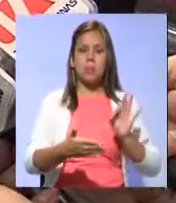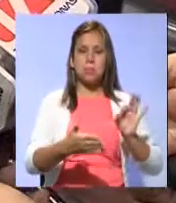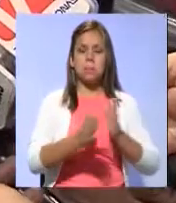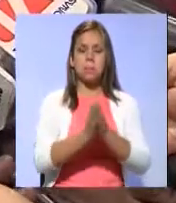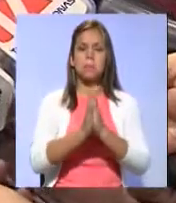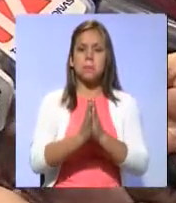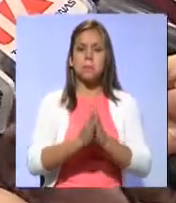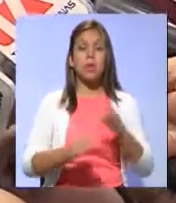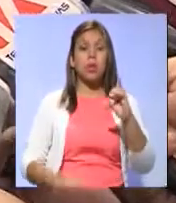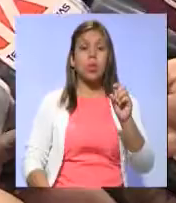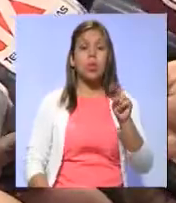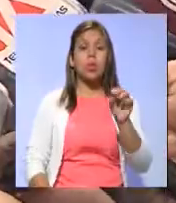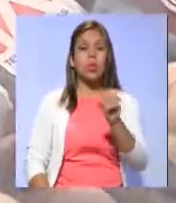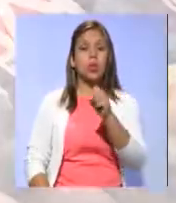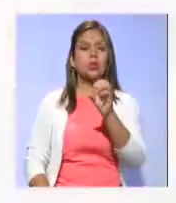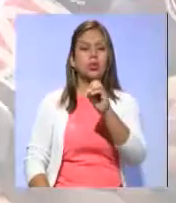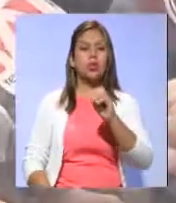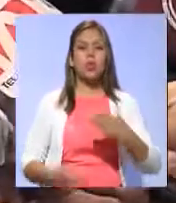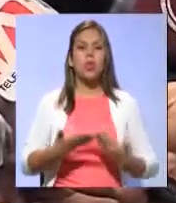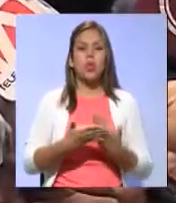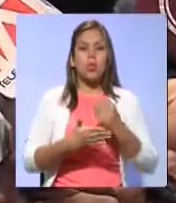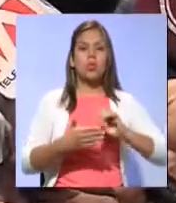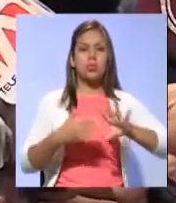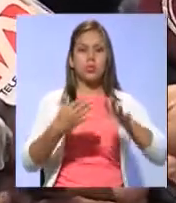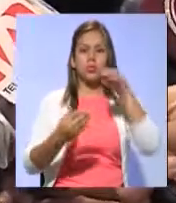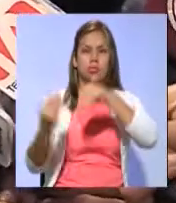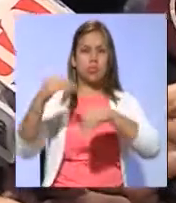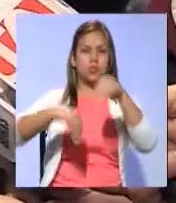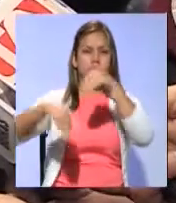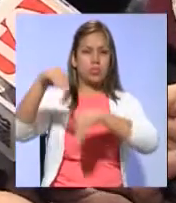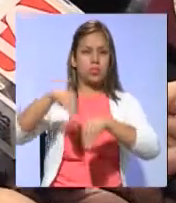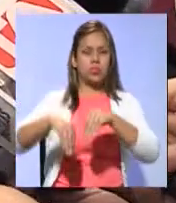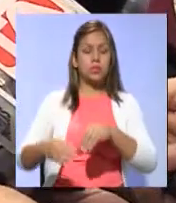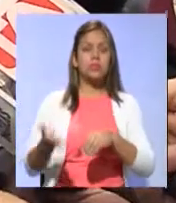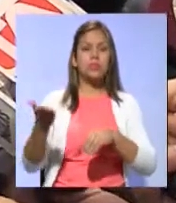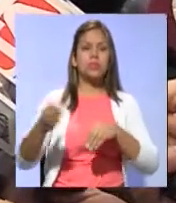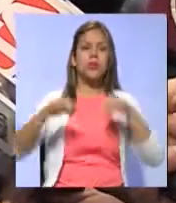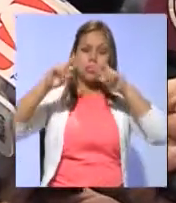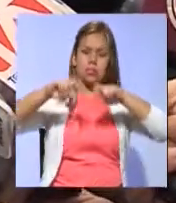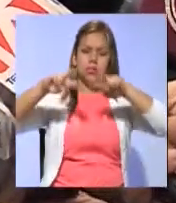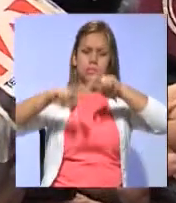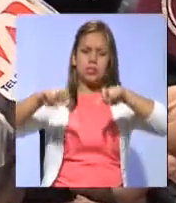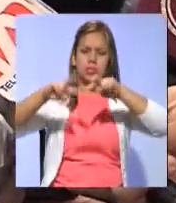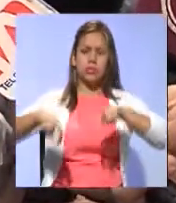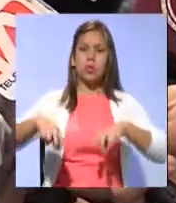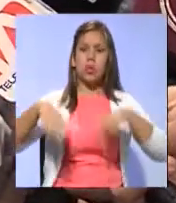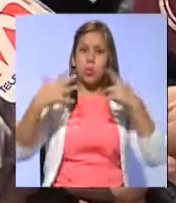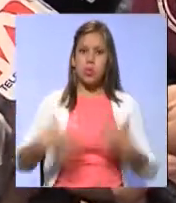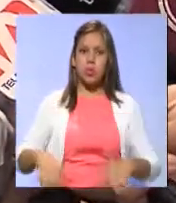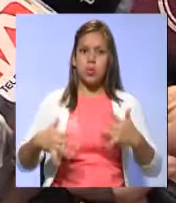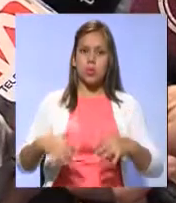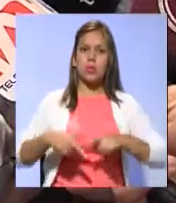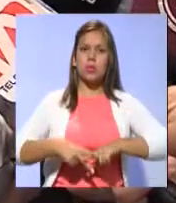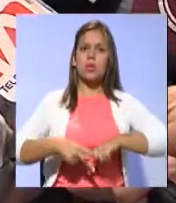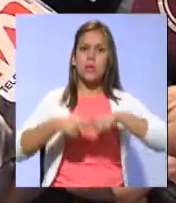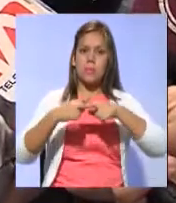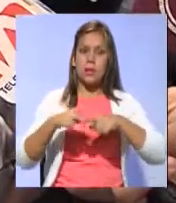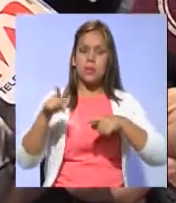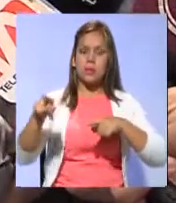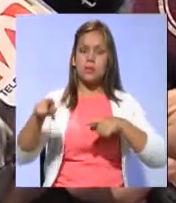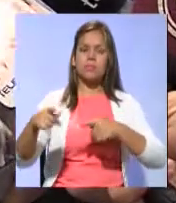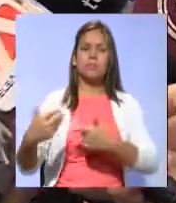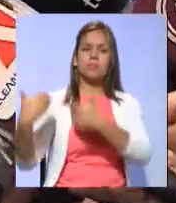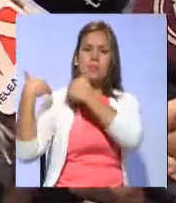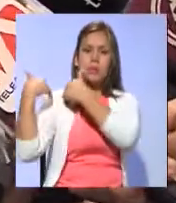aclaró que nuevos elementos fueron incorporados. La apertura de indagaciones de serias presunciones e indicios de